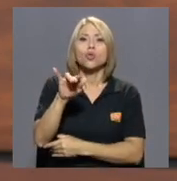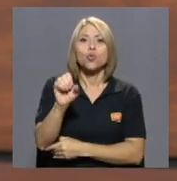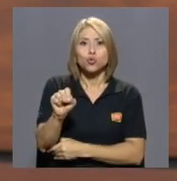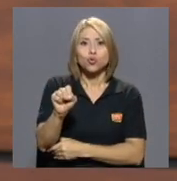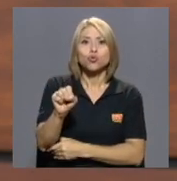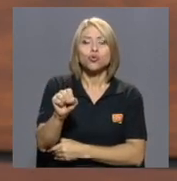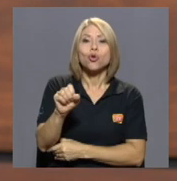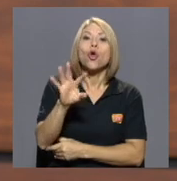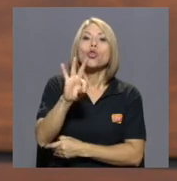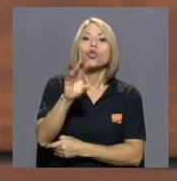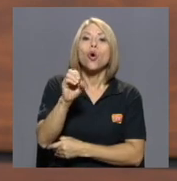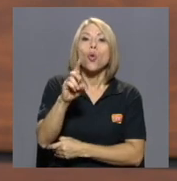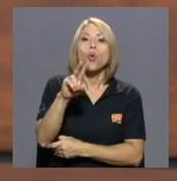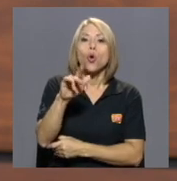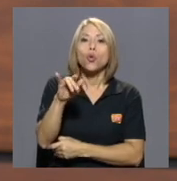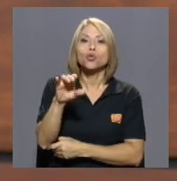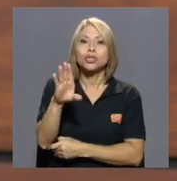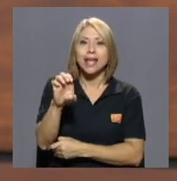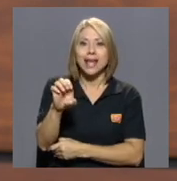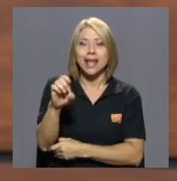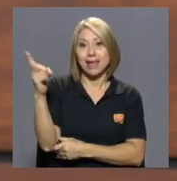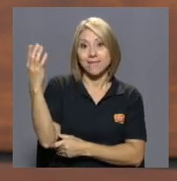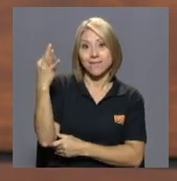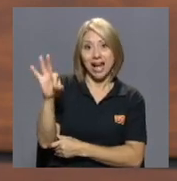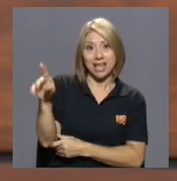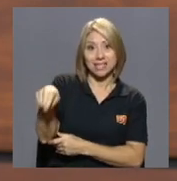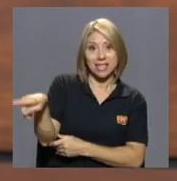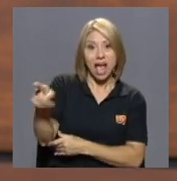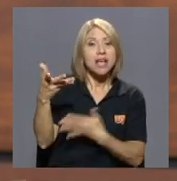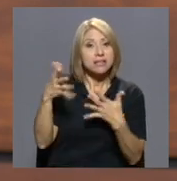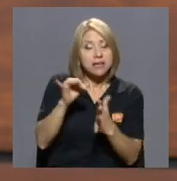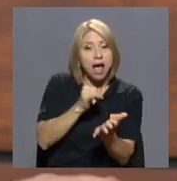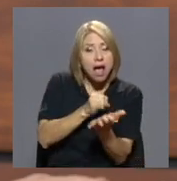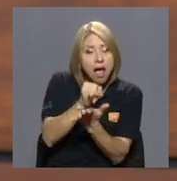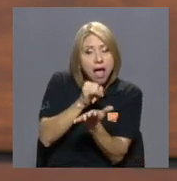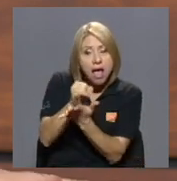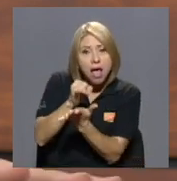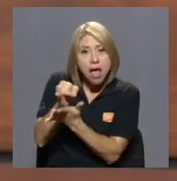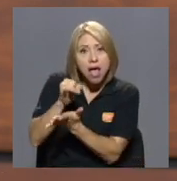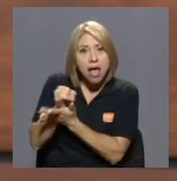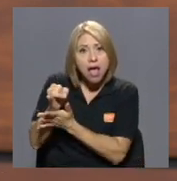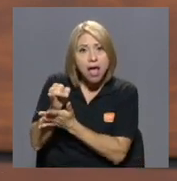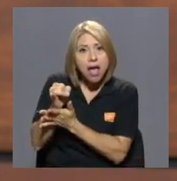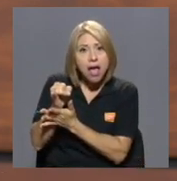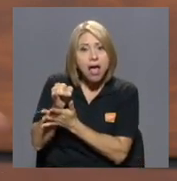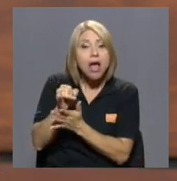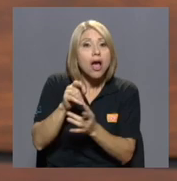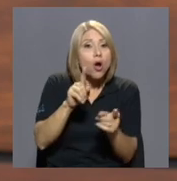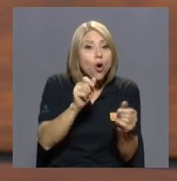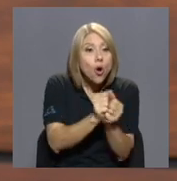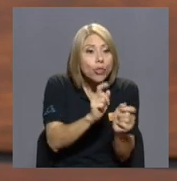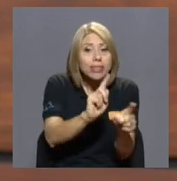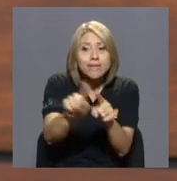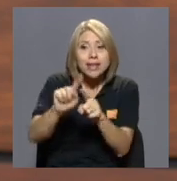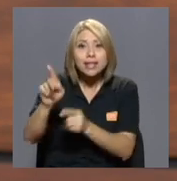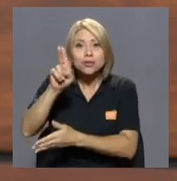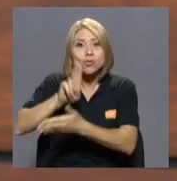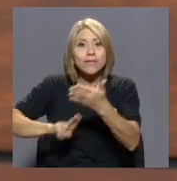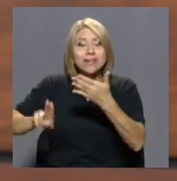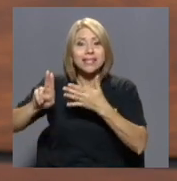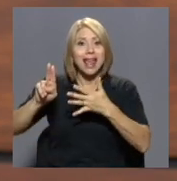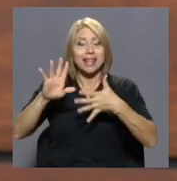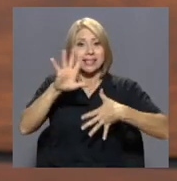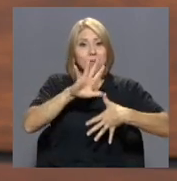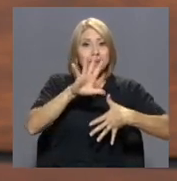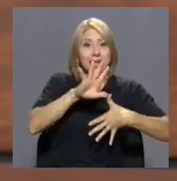con universidades americanas, que para diferentes países estimaron el número